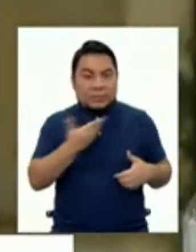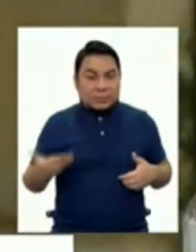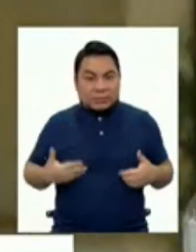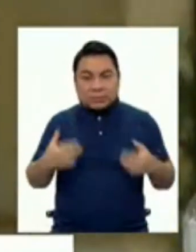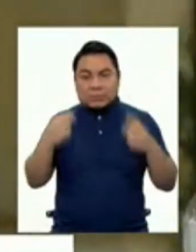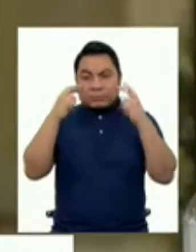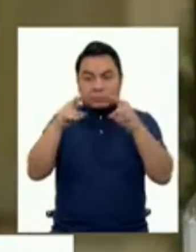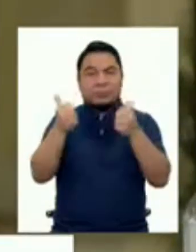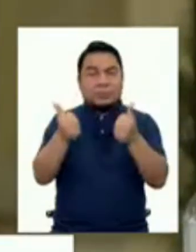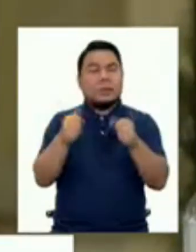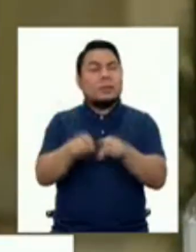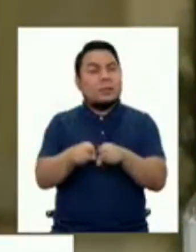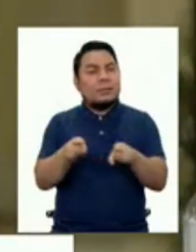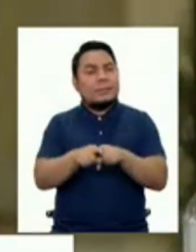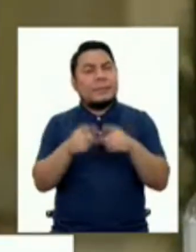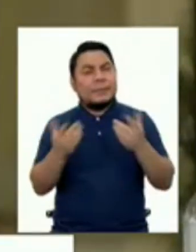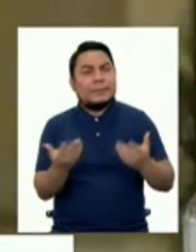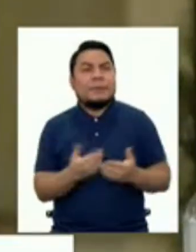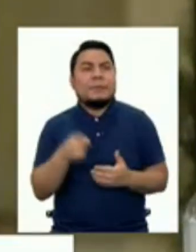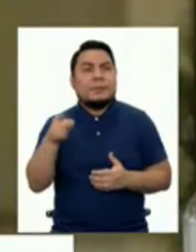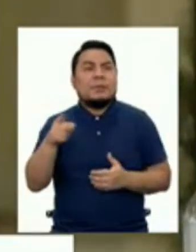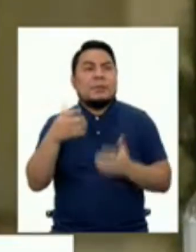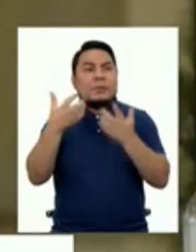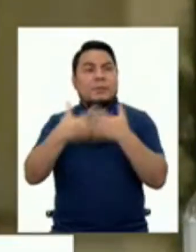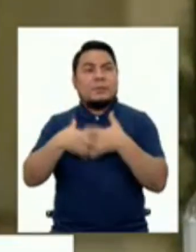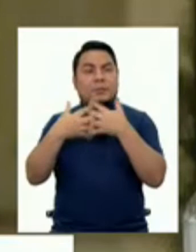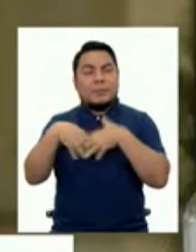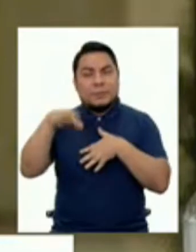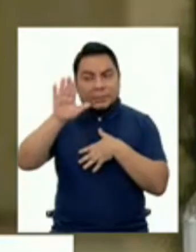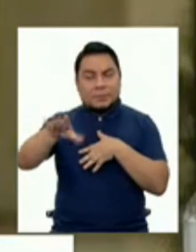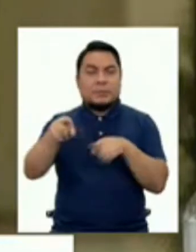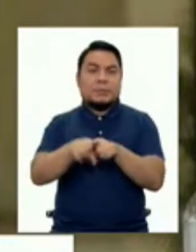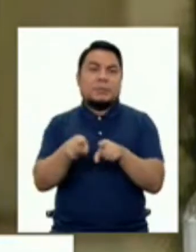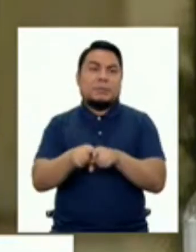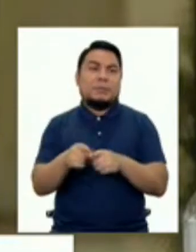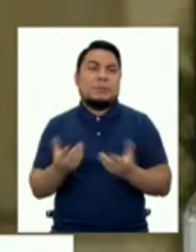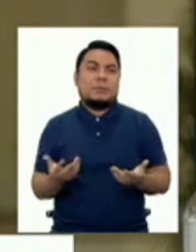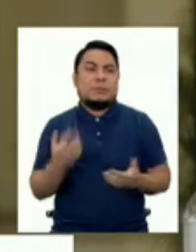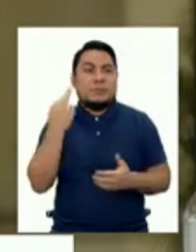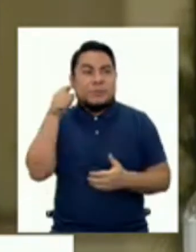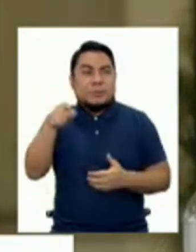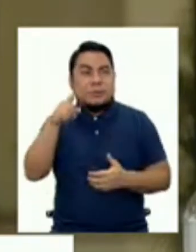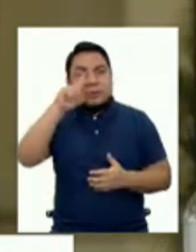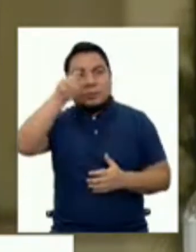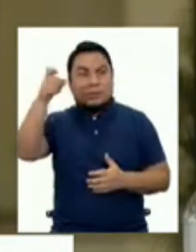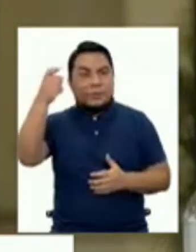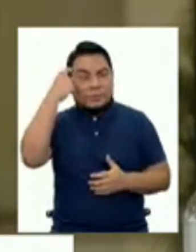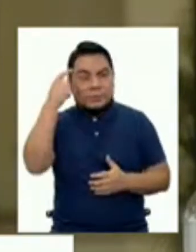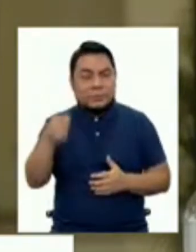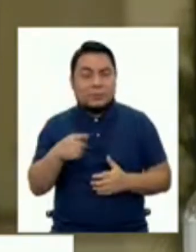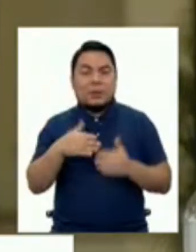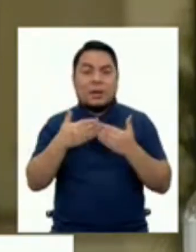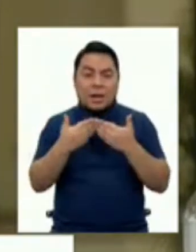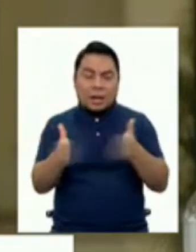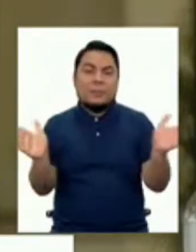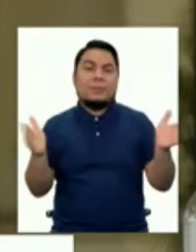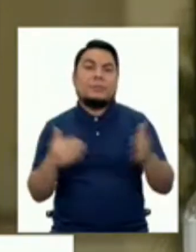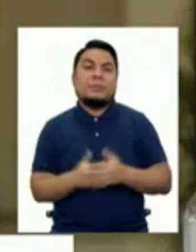pero también, obviamente, el sector empresarial. Y para ello, en esta política de